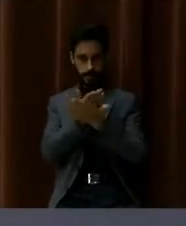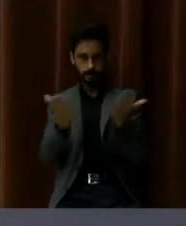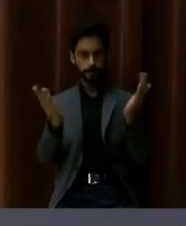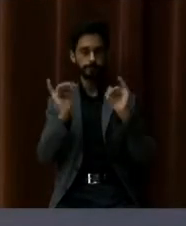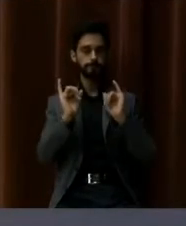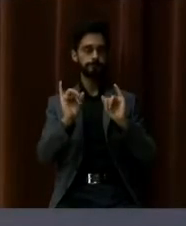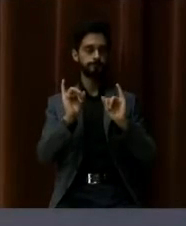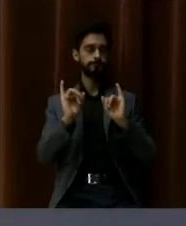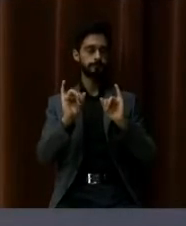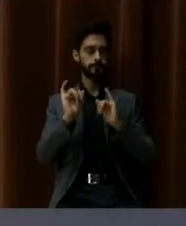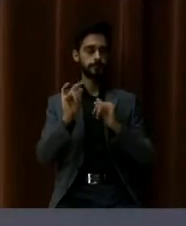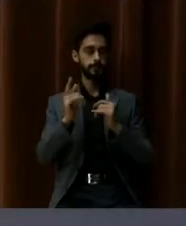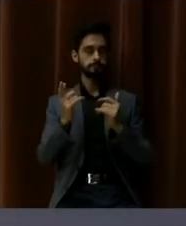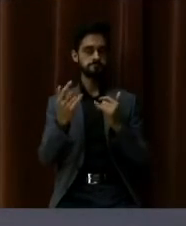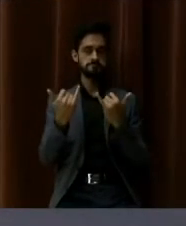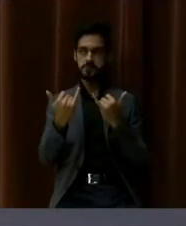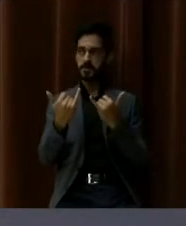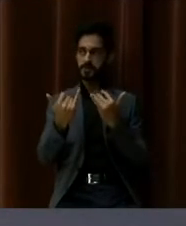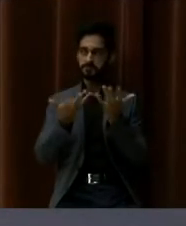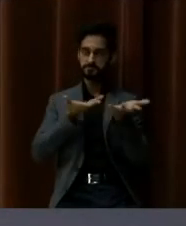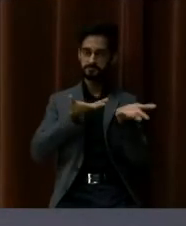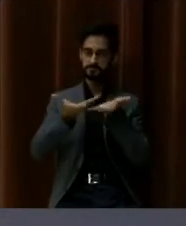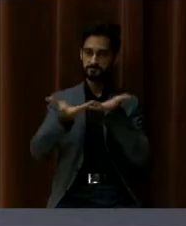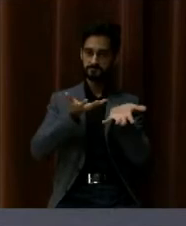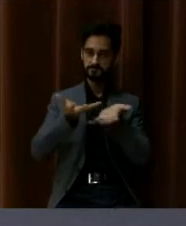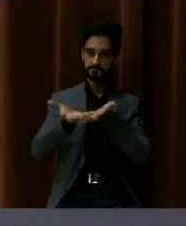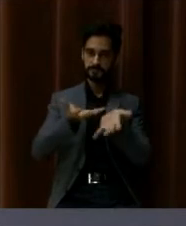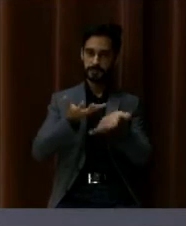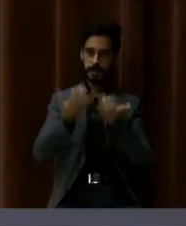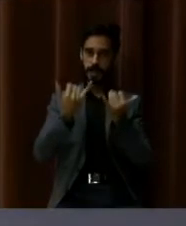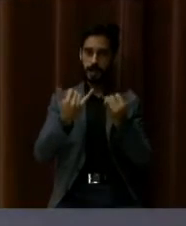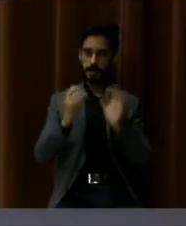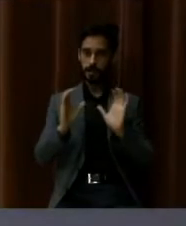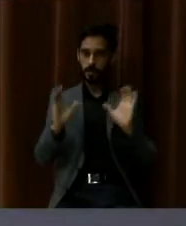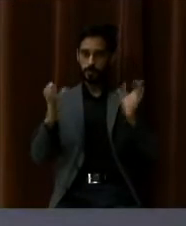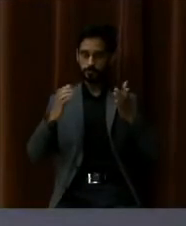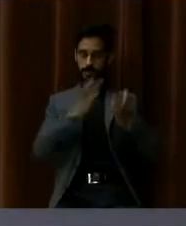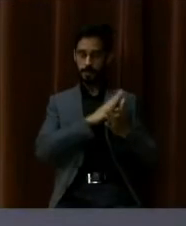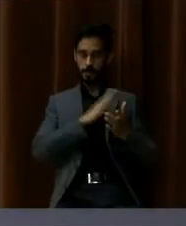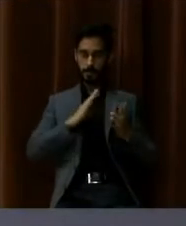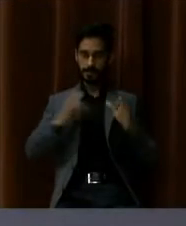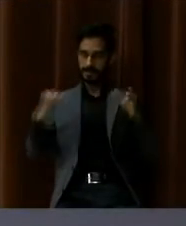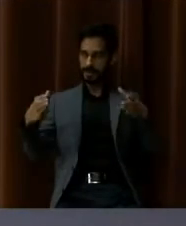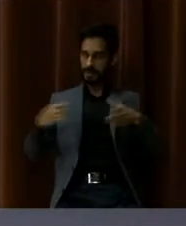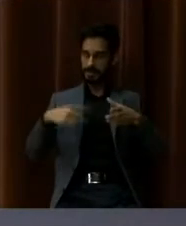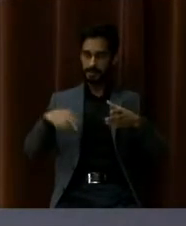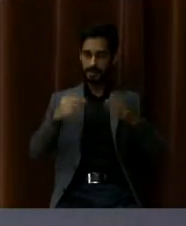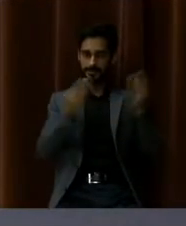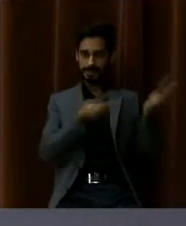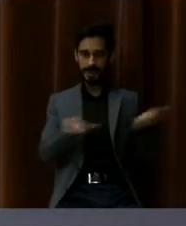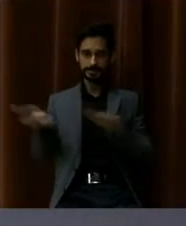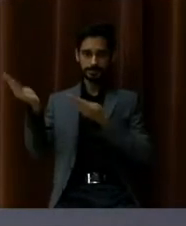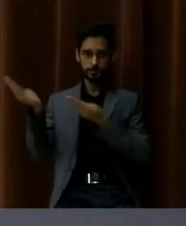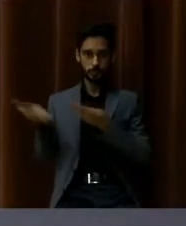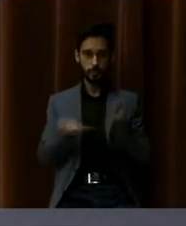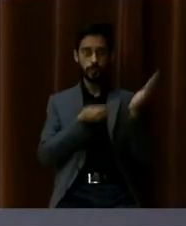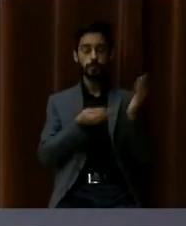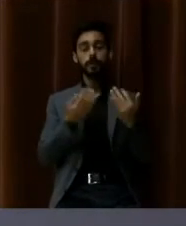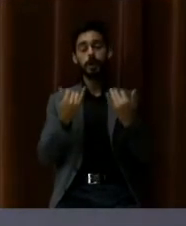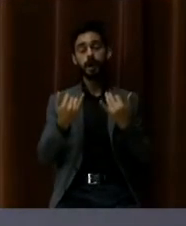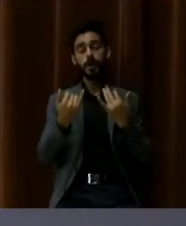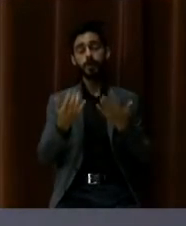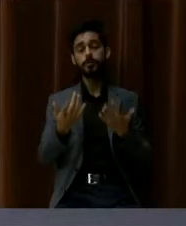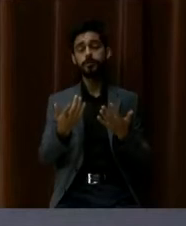la dinámica que se ha dado durante la mañana de hoy con el comité de transición entrante igualmente reconocemos la valentía que tuvo el secretario de